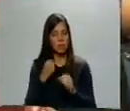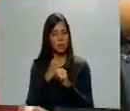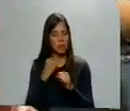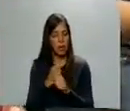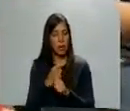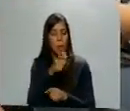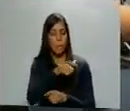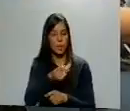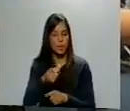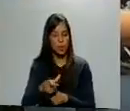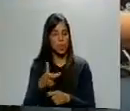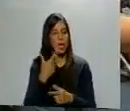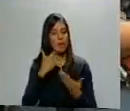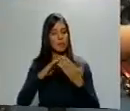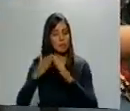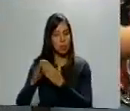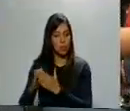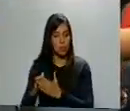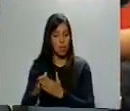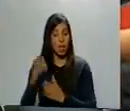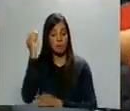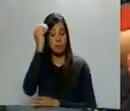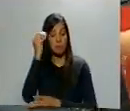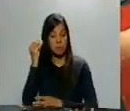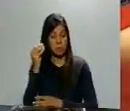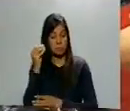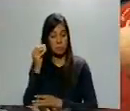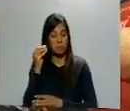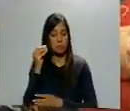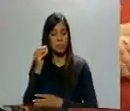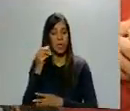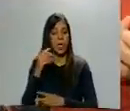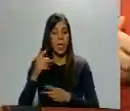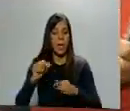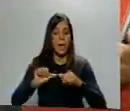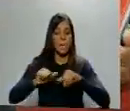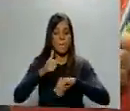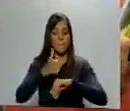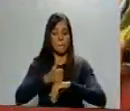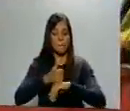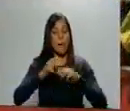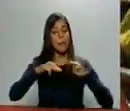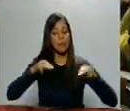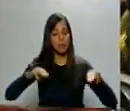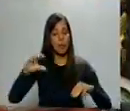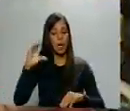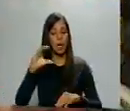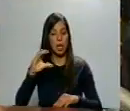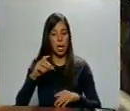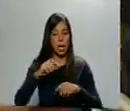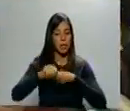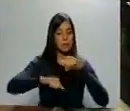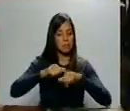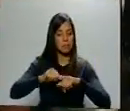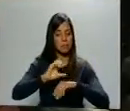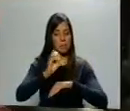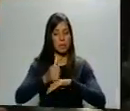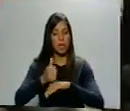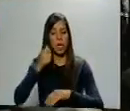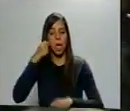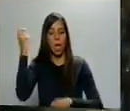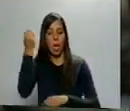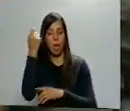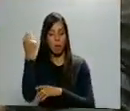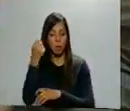sus poblaciones, considerando que el nivel metropolitano de Caracas y el distrito del Alto Apure y sus órganos y entes